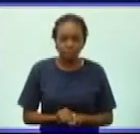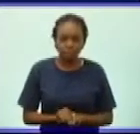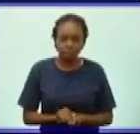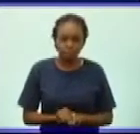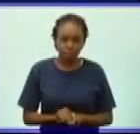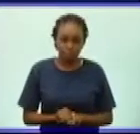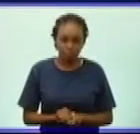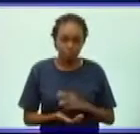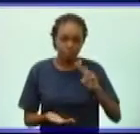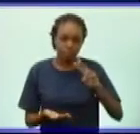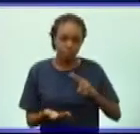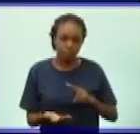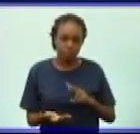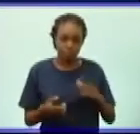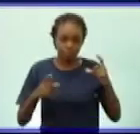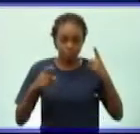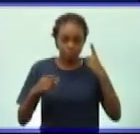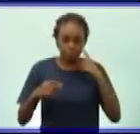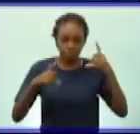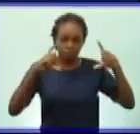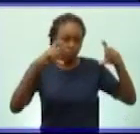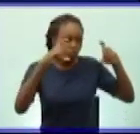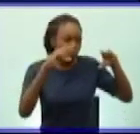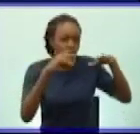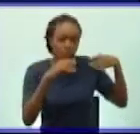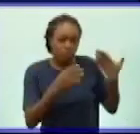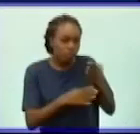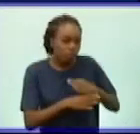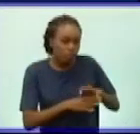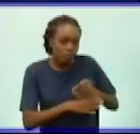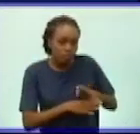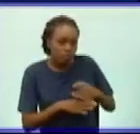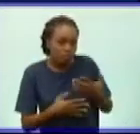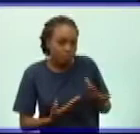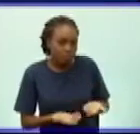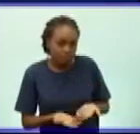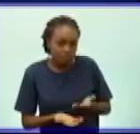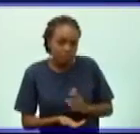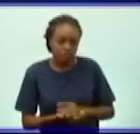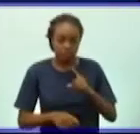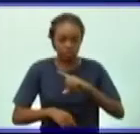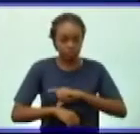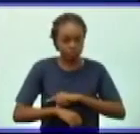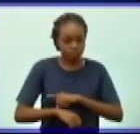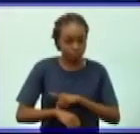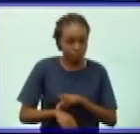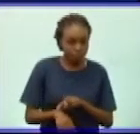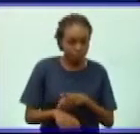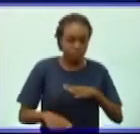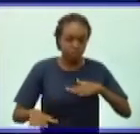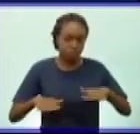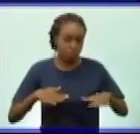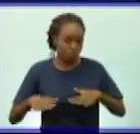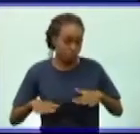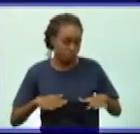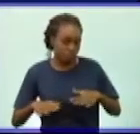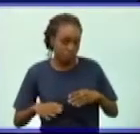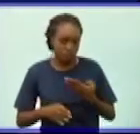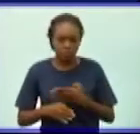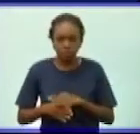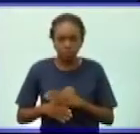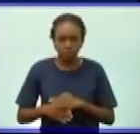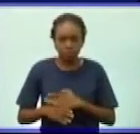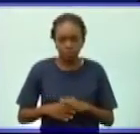e interpretar tablas de datos y gráficos de posición y tiempo del movimiento de